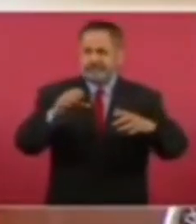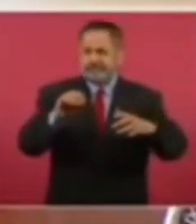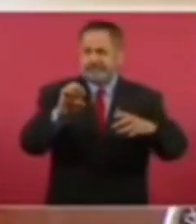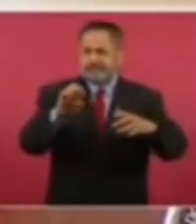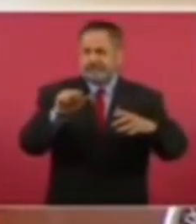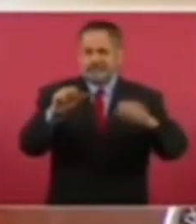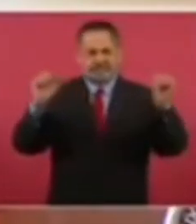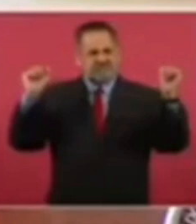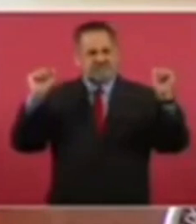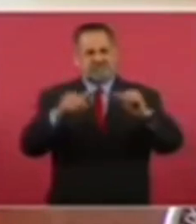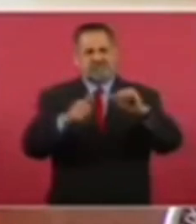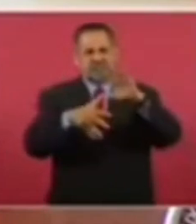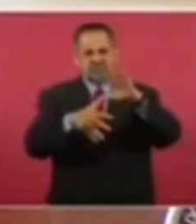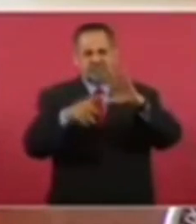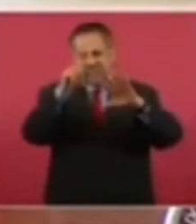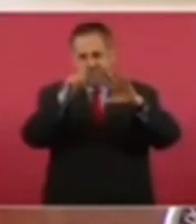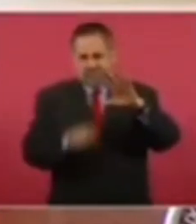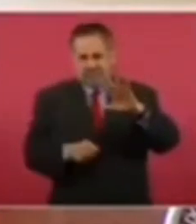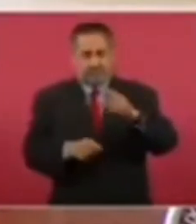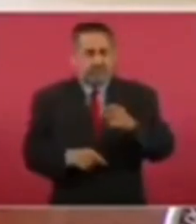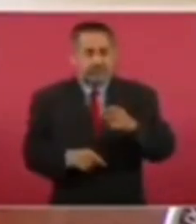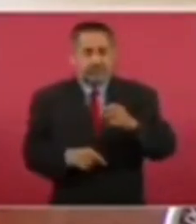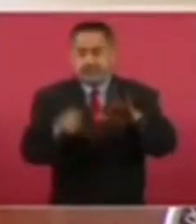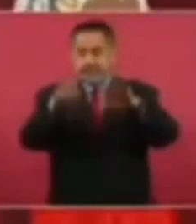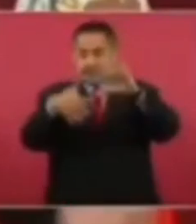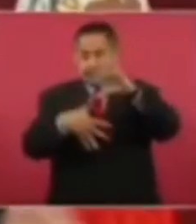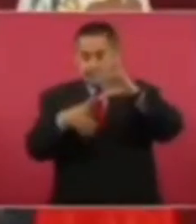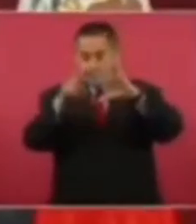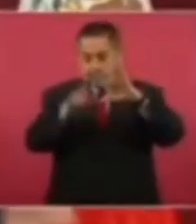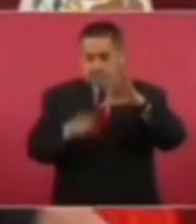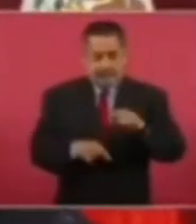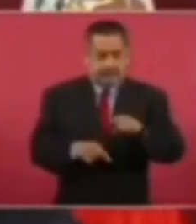Que hay países a los que no quieren invitar, pues